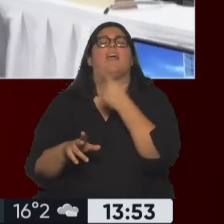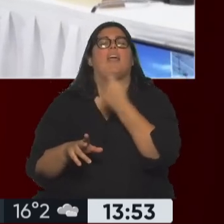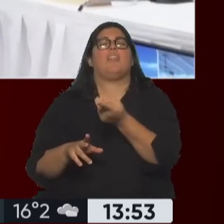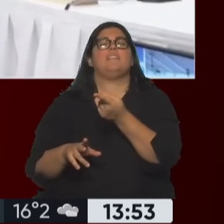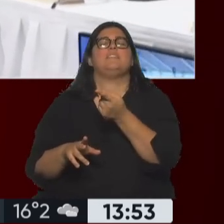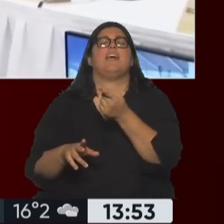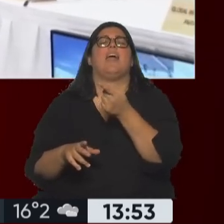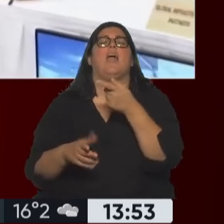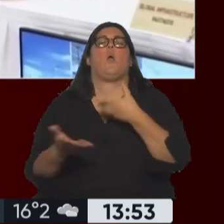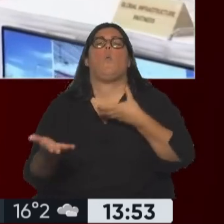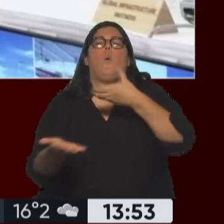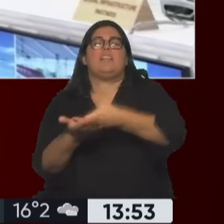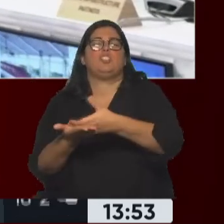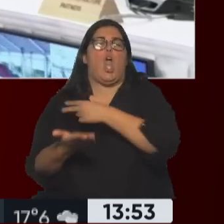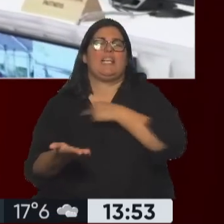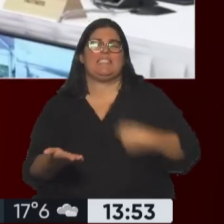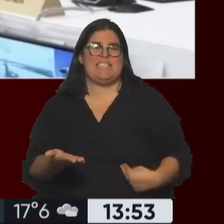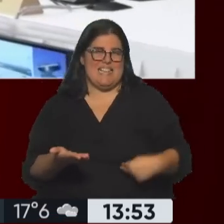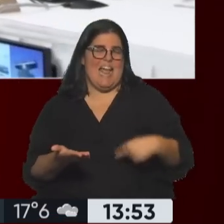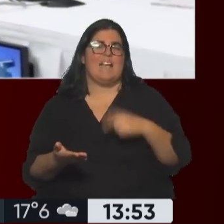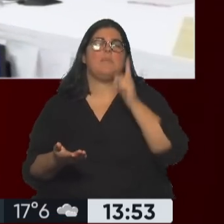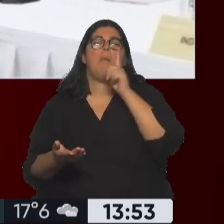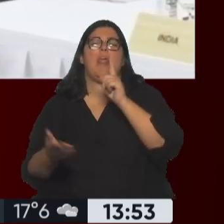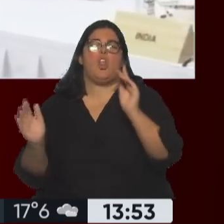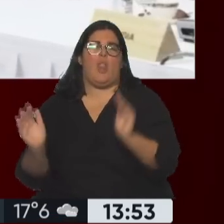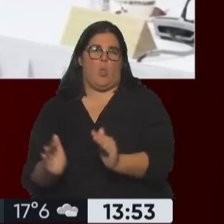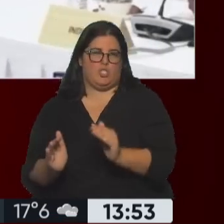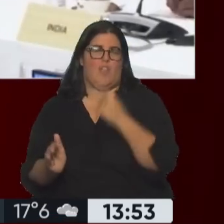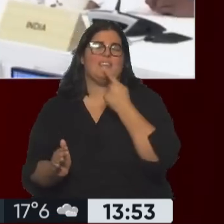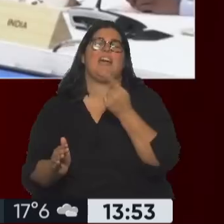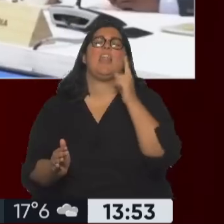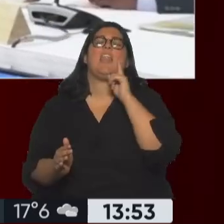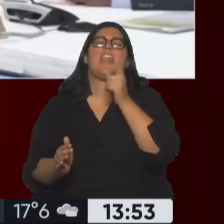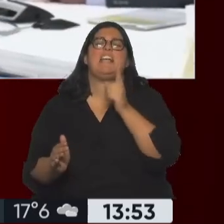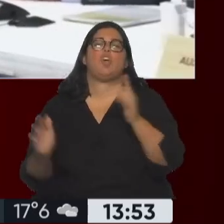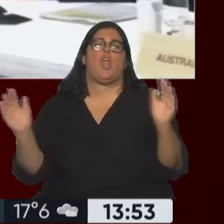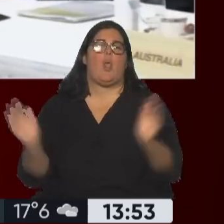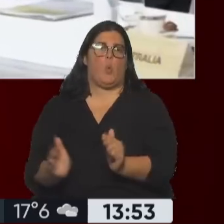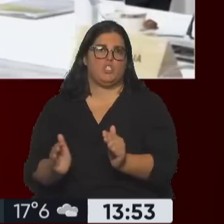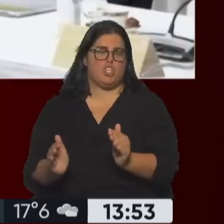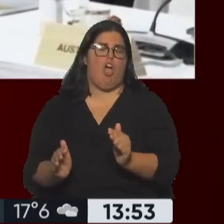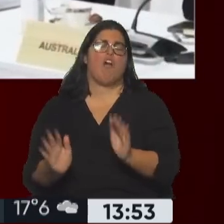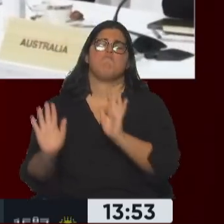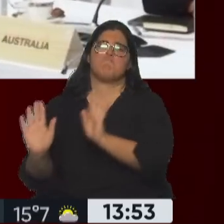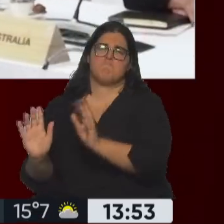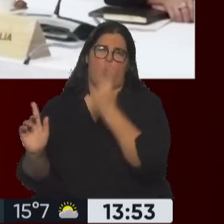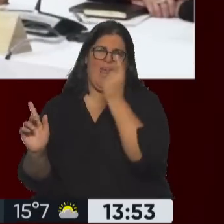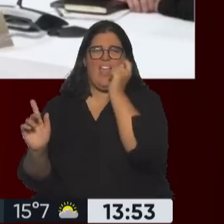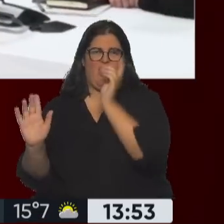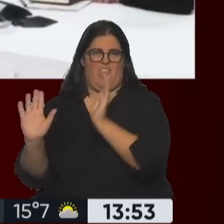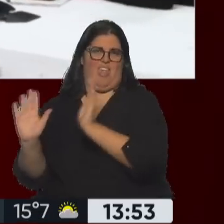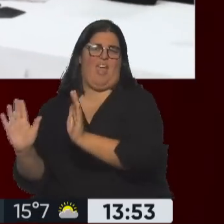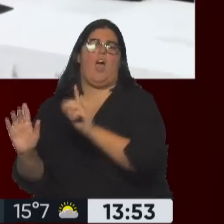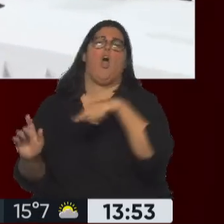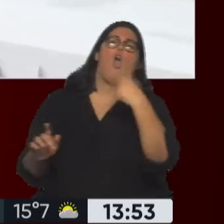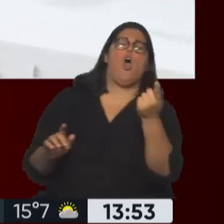las inversiones chinas. Y se habla de esta idea de la reducción de riesgos en contraposición a otra idea que fue bastante mainstream en